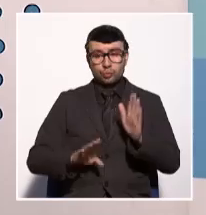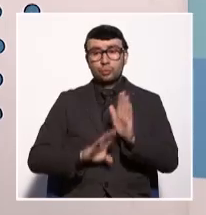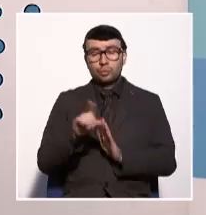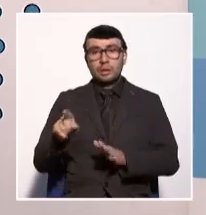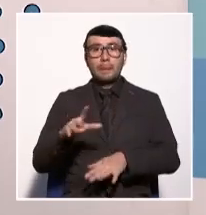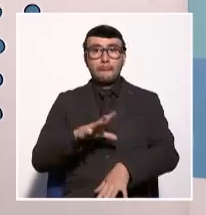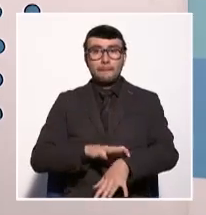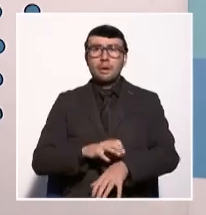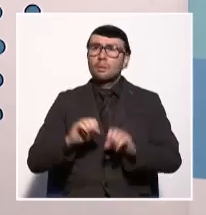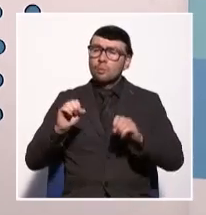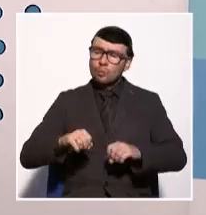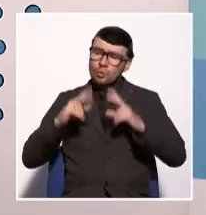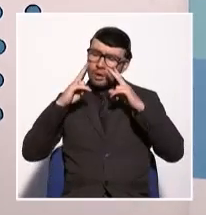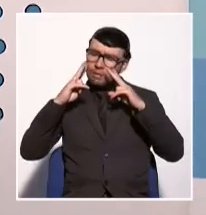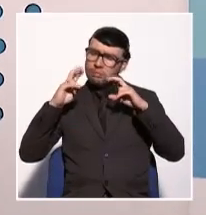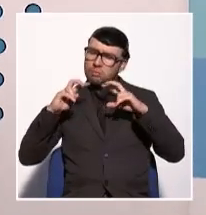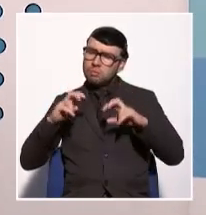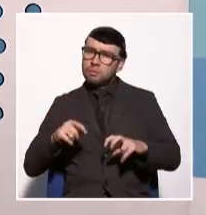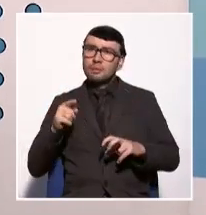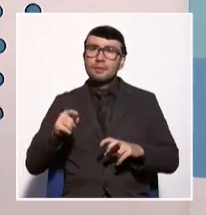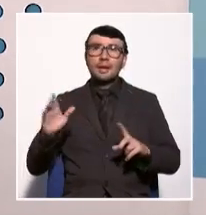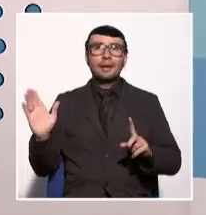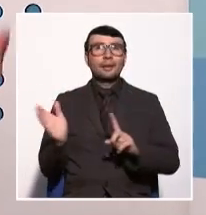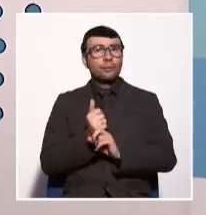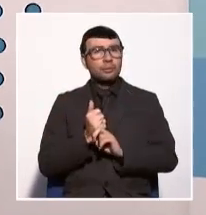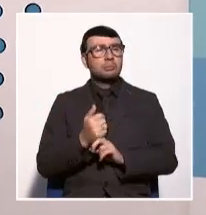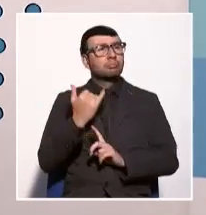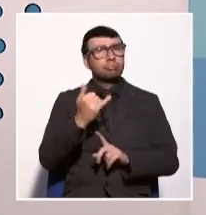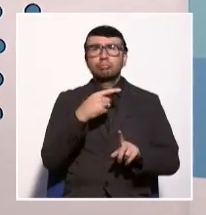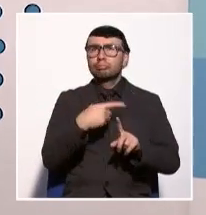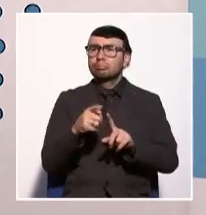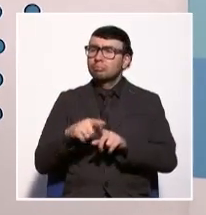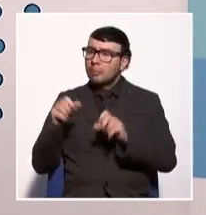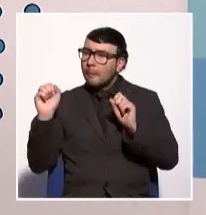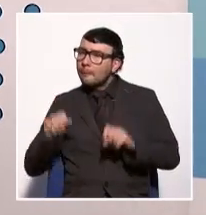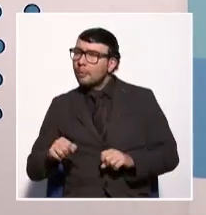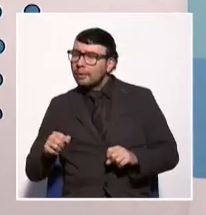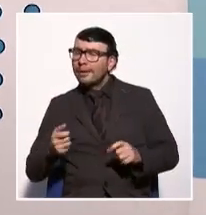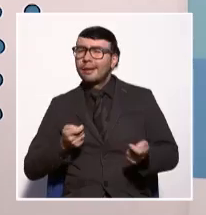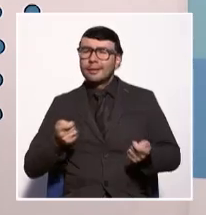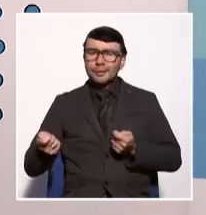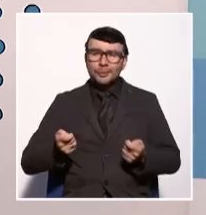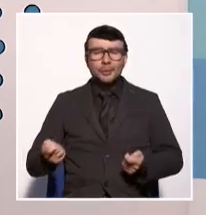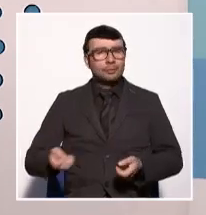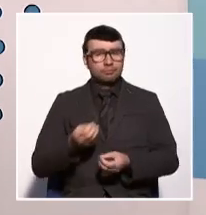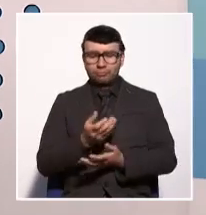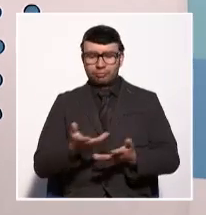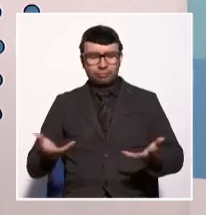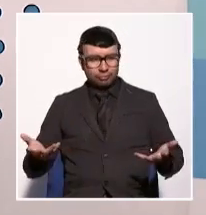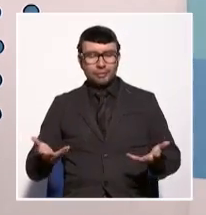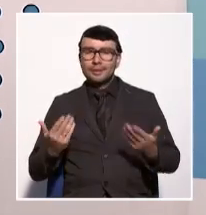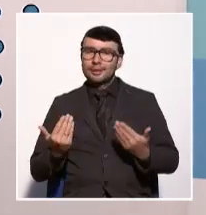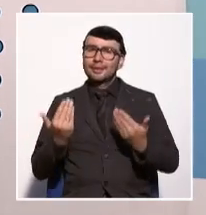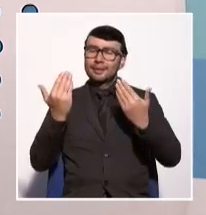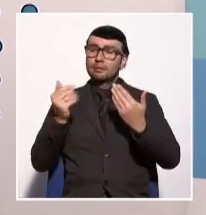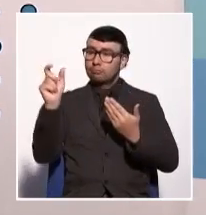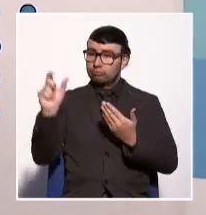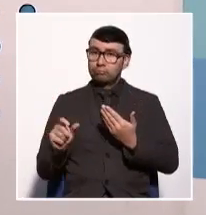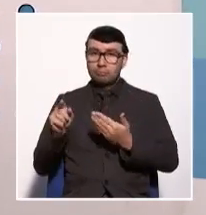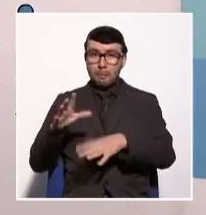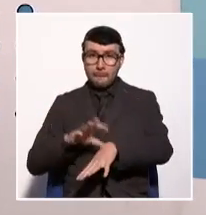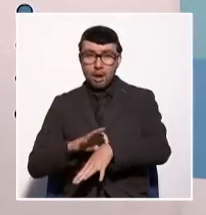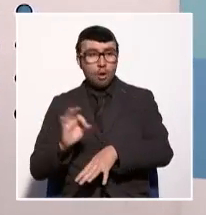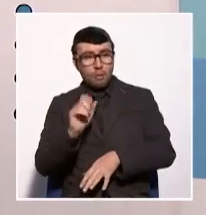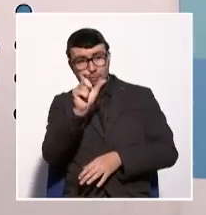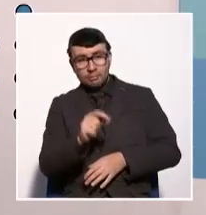poder hurgar y poder poder buscar en otras posibilidades o tener muchas posibilidades el terapeuta o el médico de